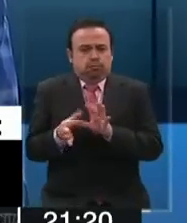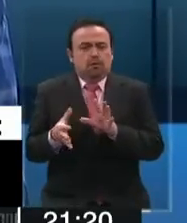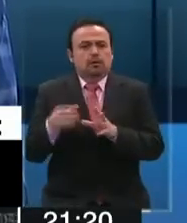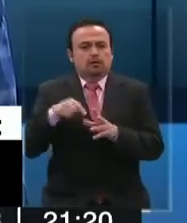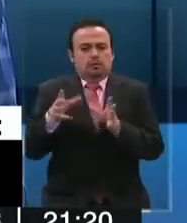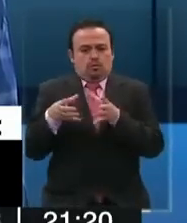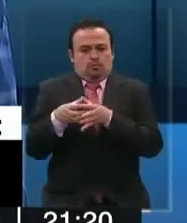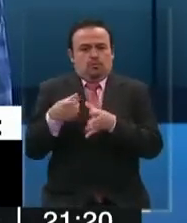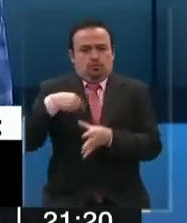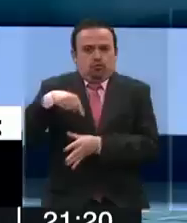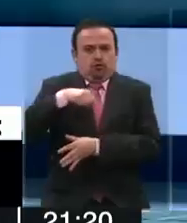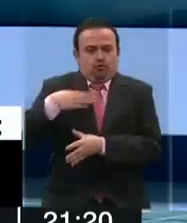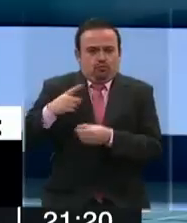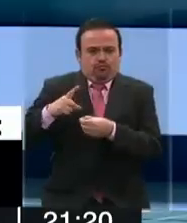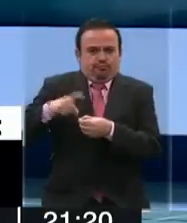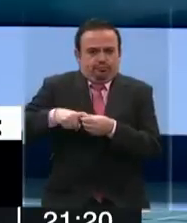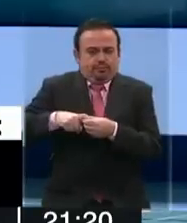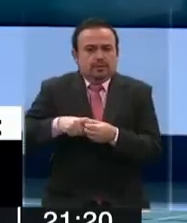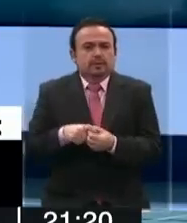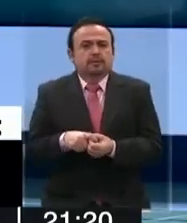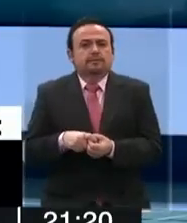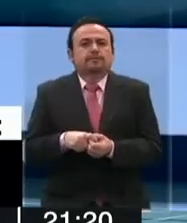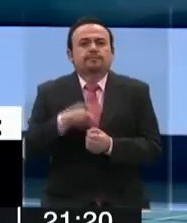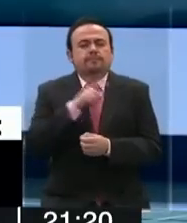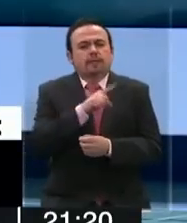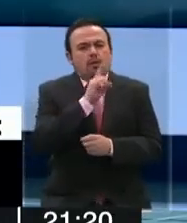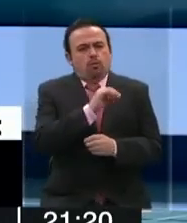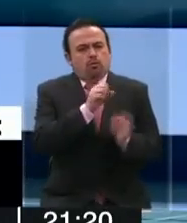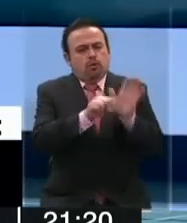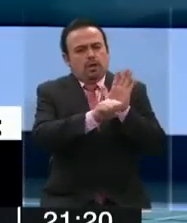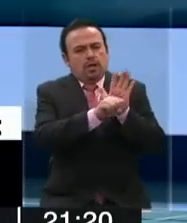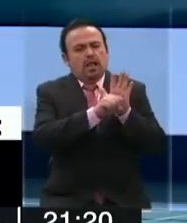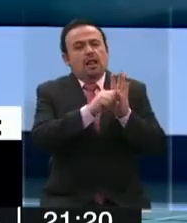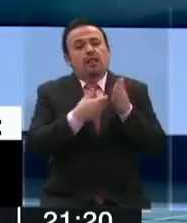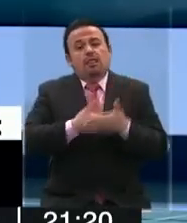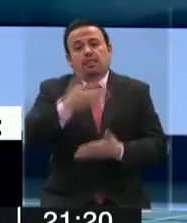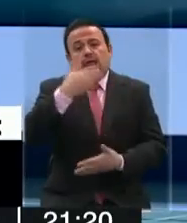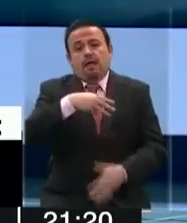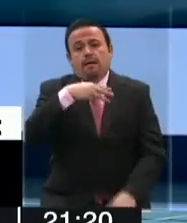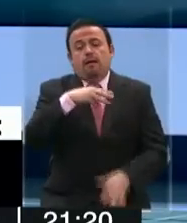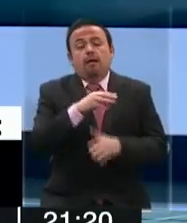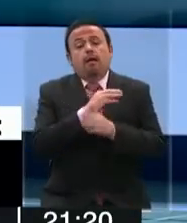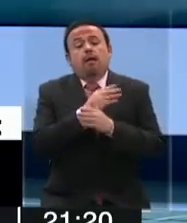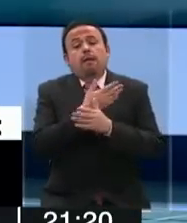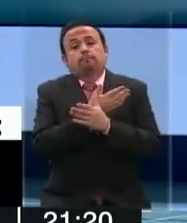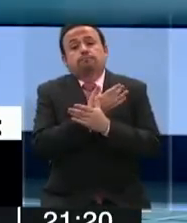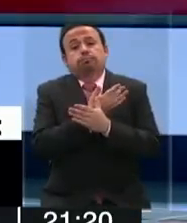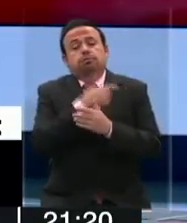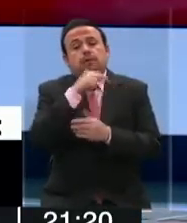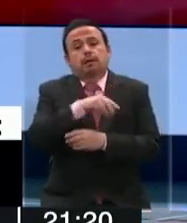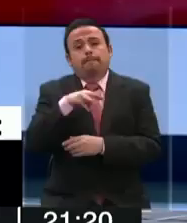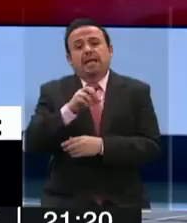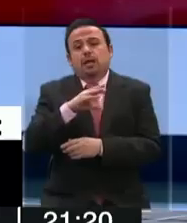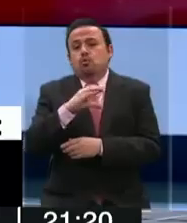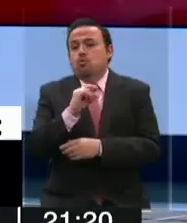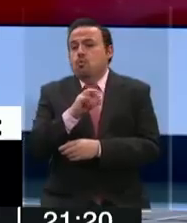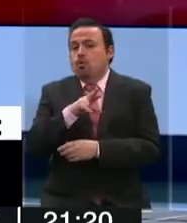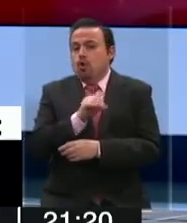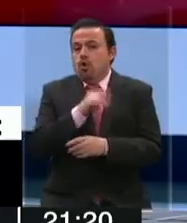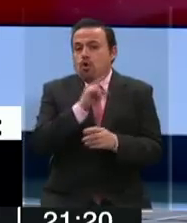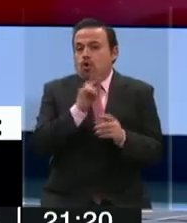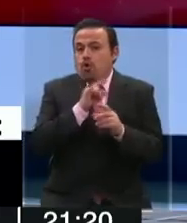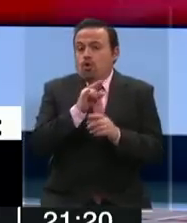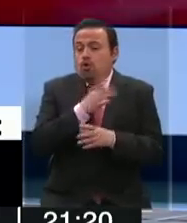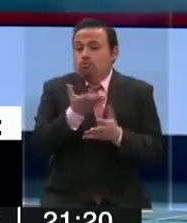la cual formamos parte en relación a eso mismo hoy en un artículo en El mercurio Camilo Escalona señala que la cuerda se está estirando tanto que se puede